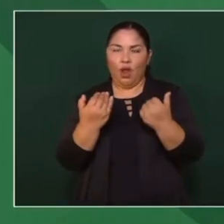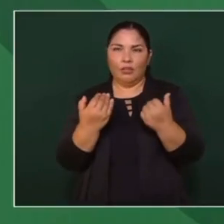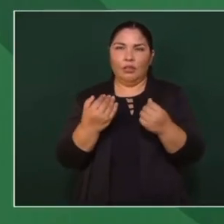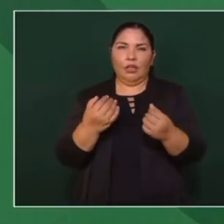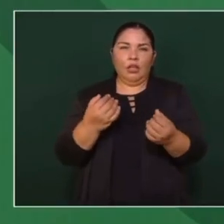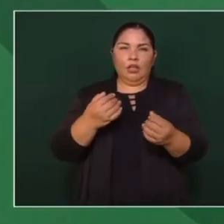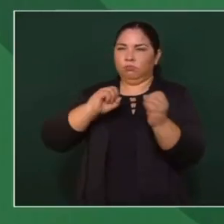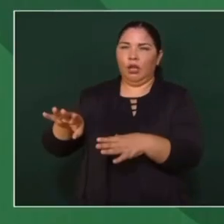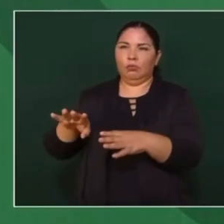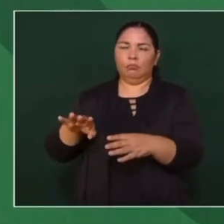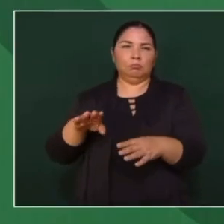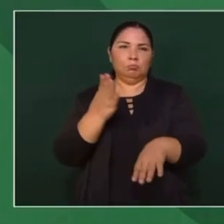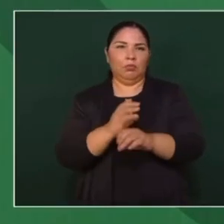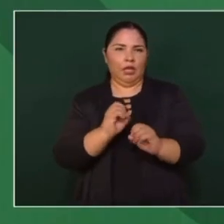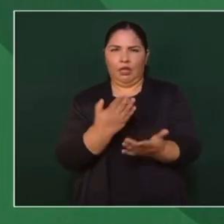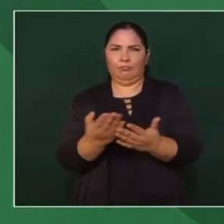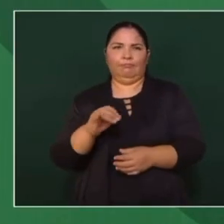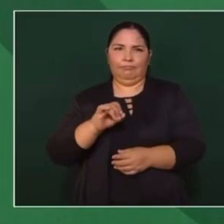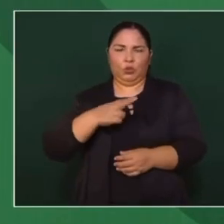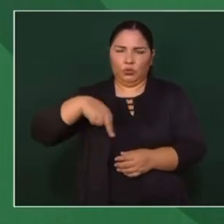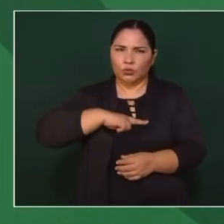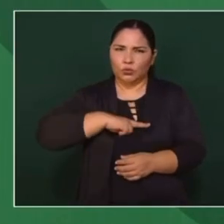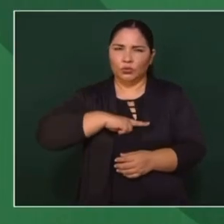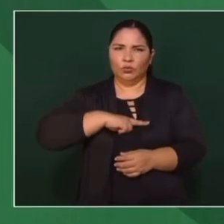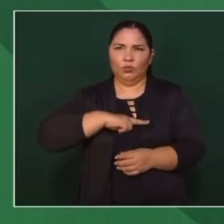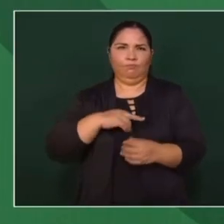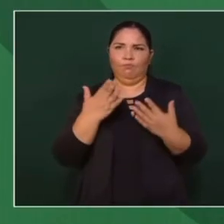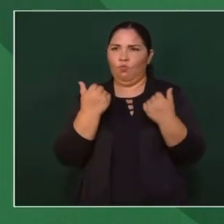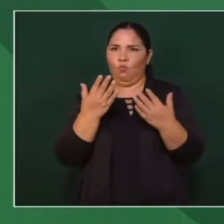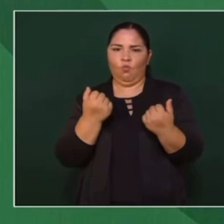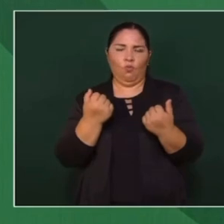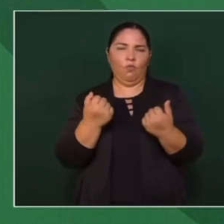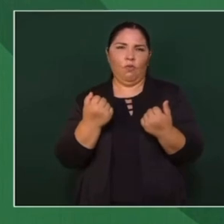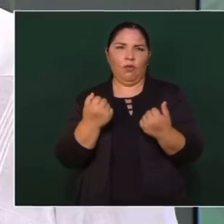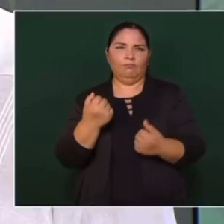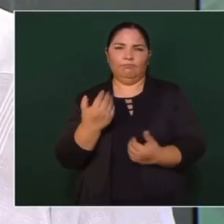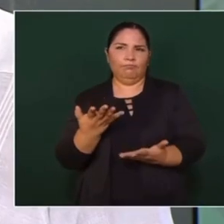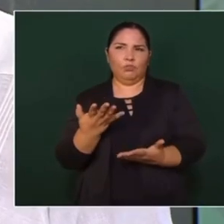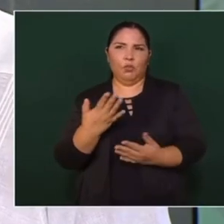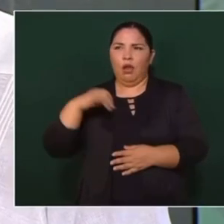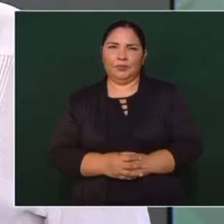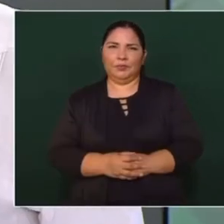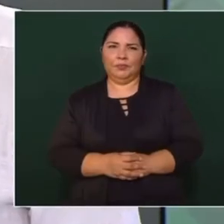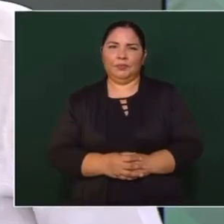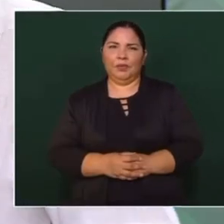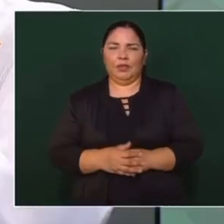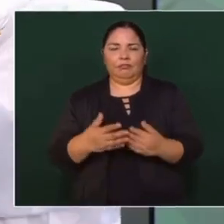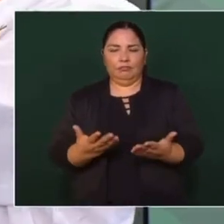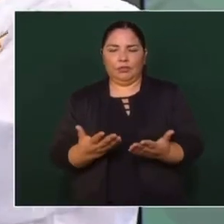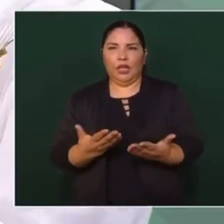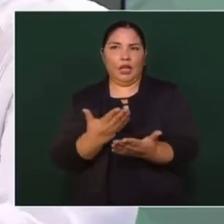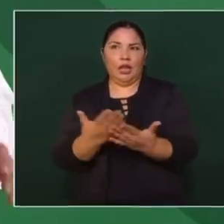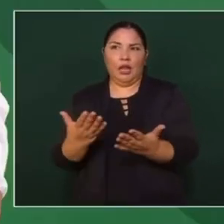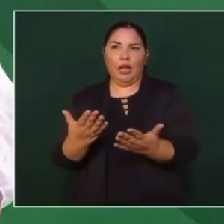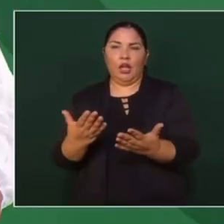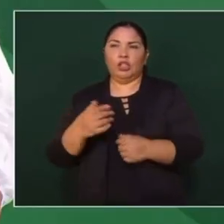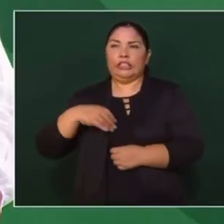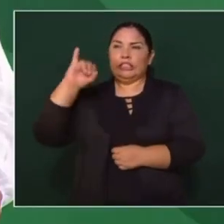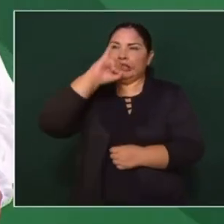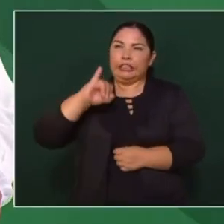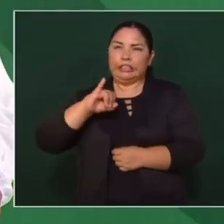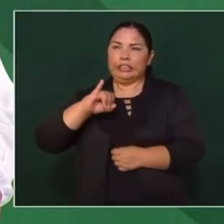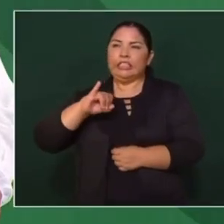para nadie nosotros no tenemos patrones jefes solamente tenemos como amos